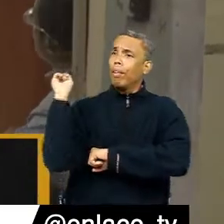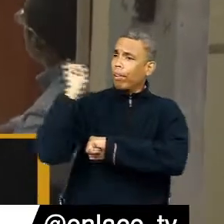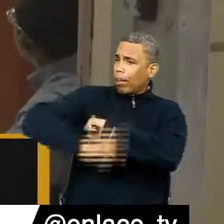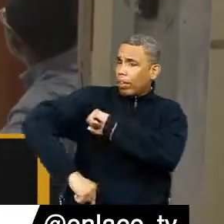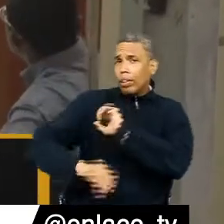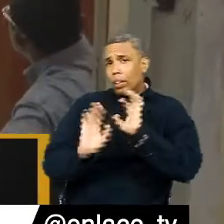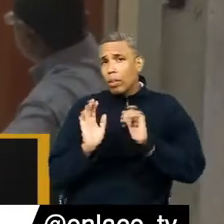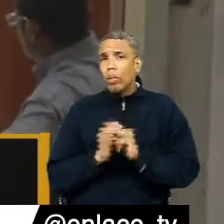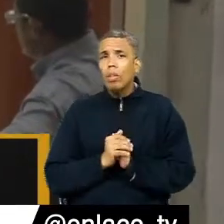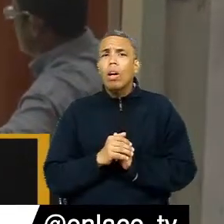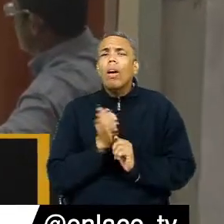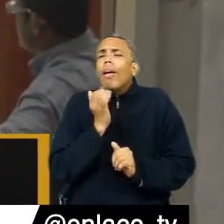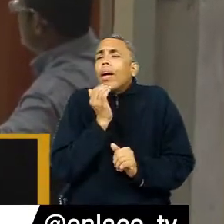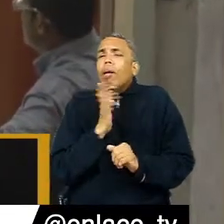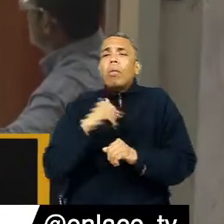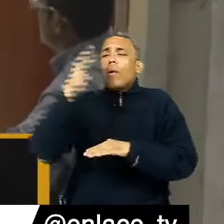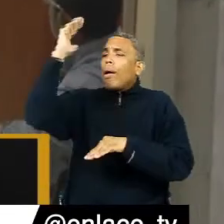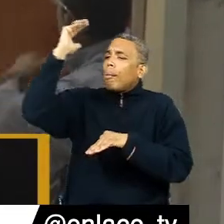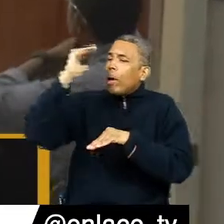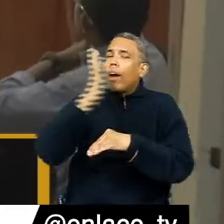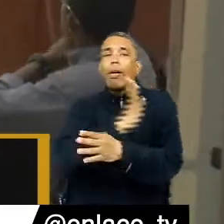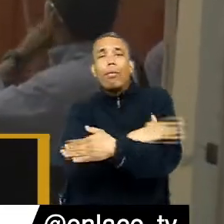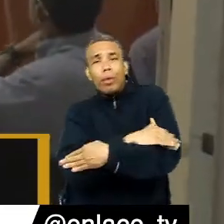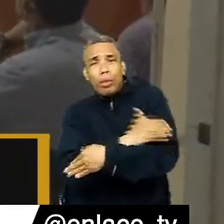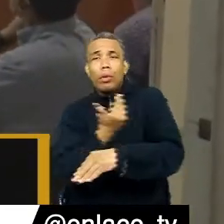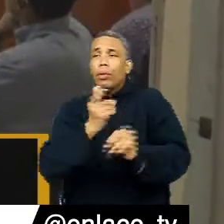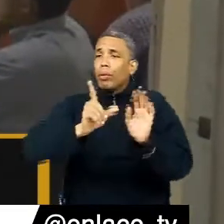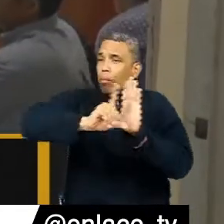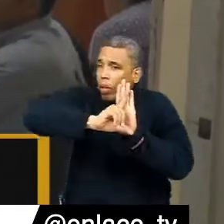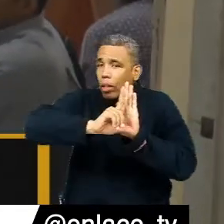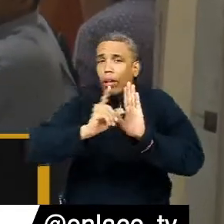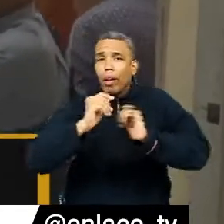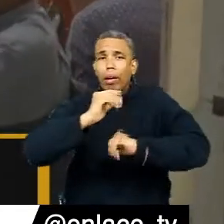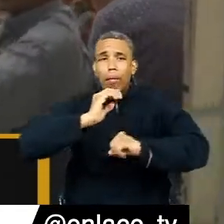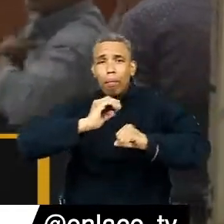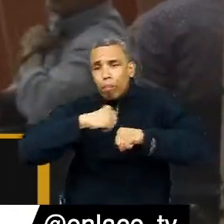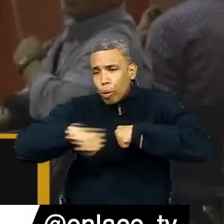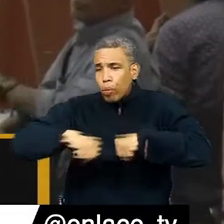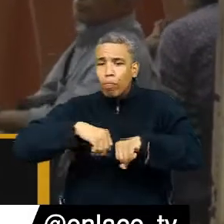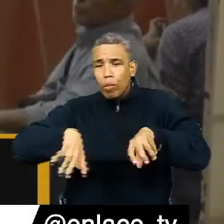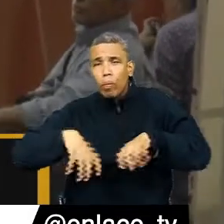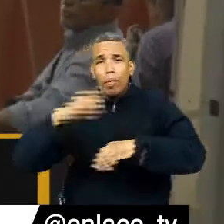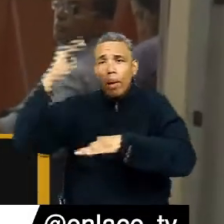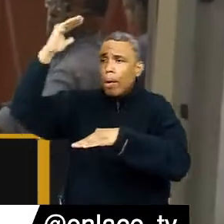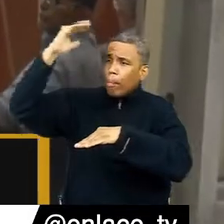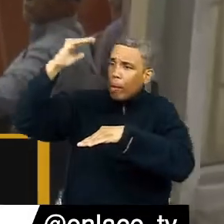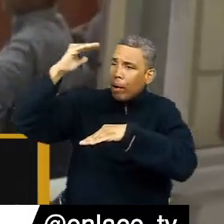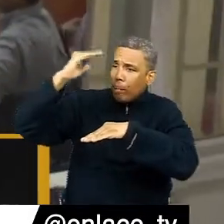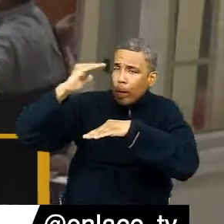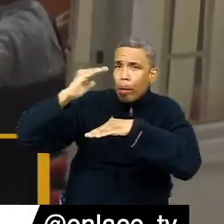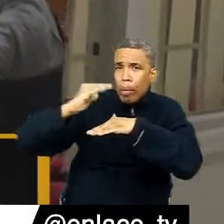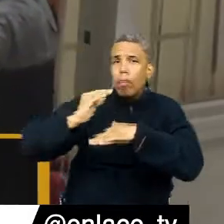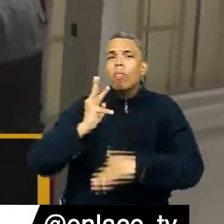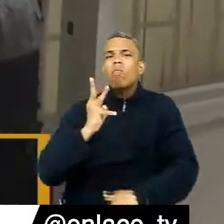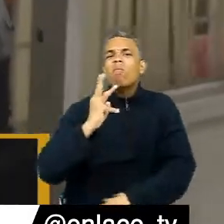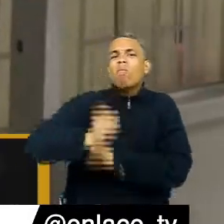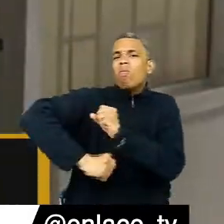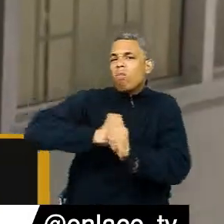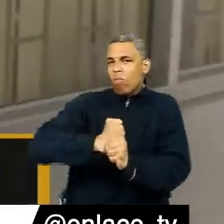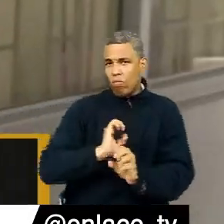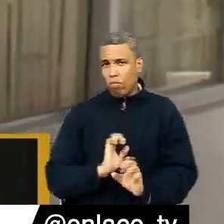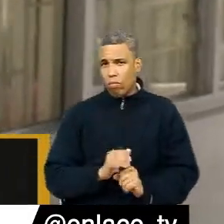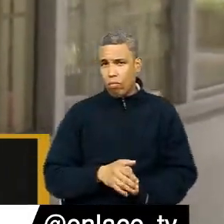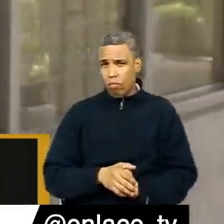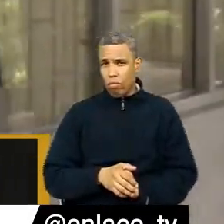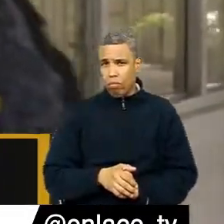otra vez. Ustedes mencionaban algo que pues él hizo hace pocos minutos en la audiencia, él pidió perdón público, él hizo pues ahí una intervención. ¿Qué